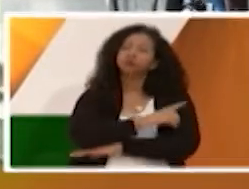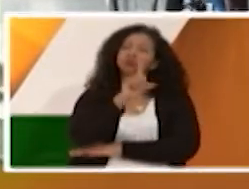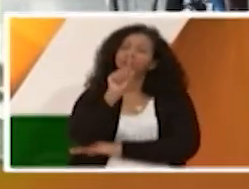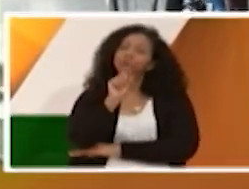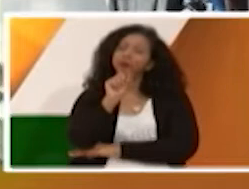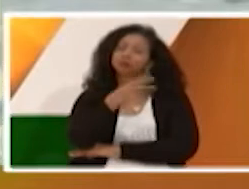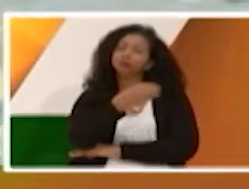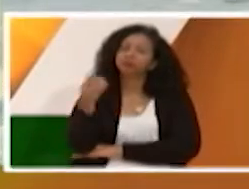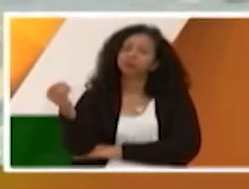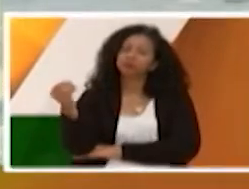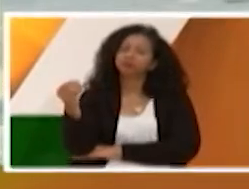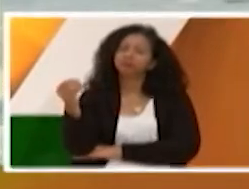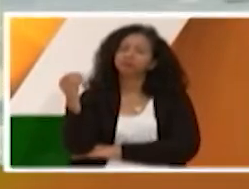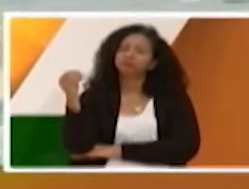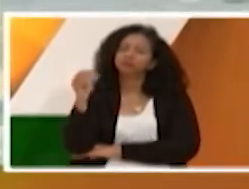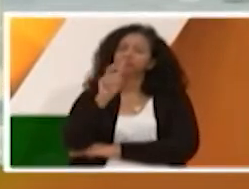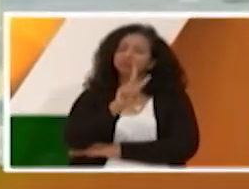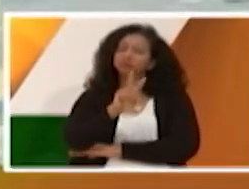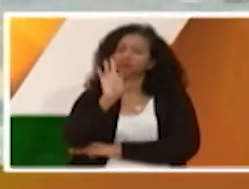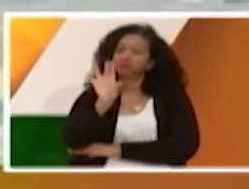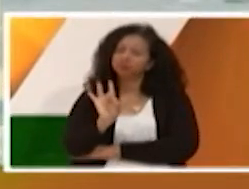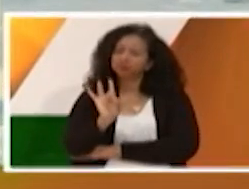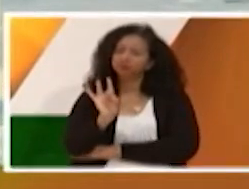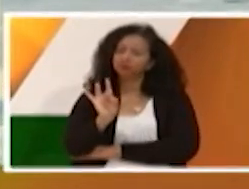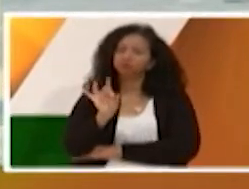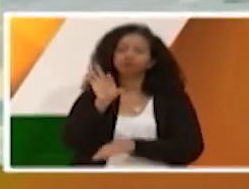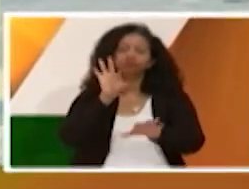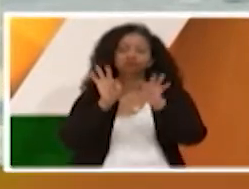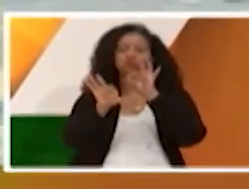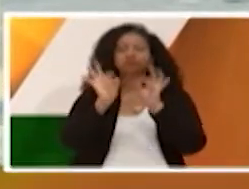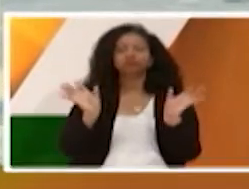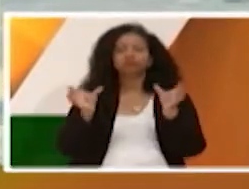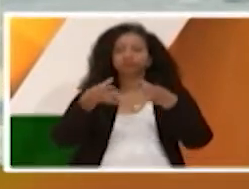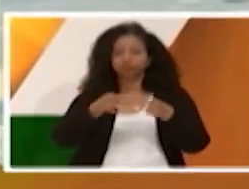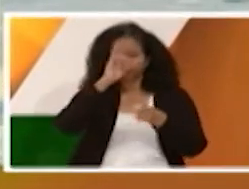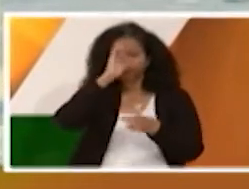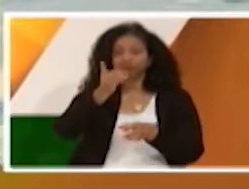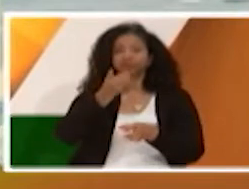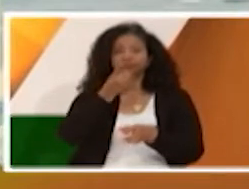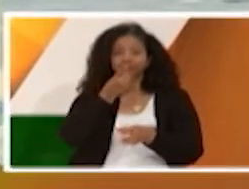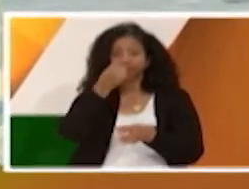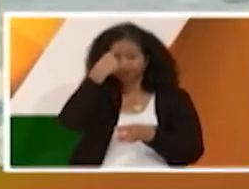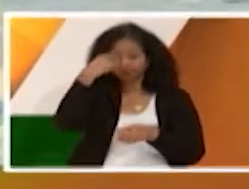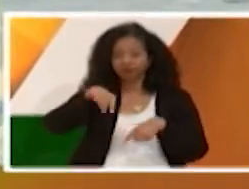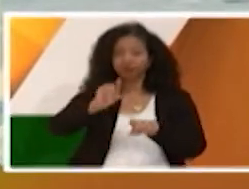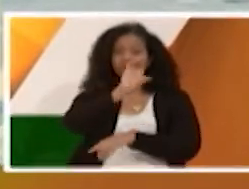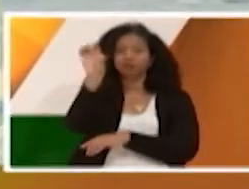28, la selección dominicana estaría representando al país en los centroamericanos, se van a celebrar allá en Costa